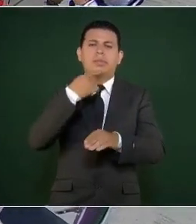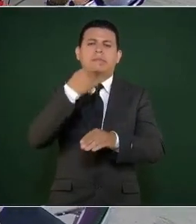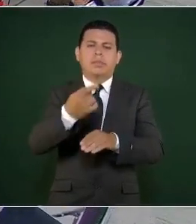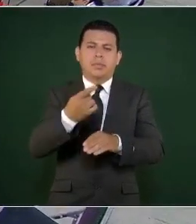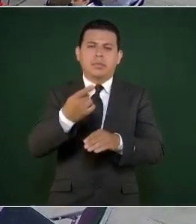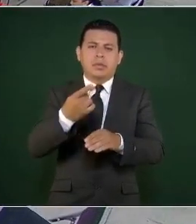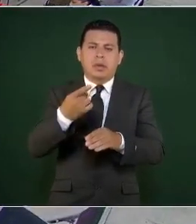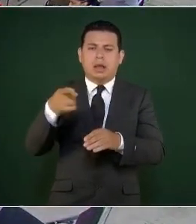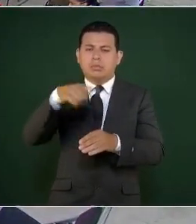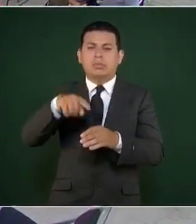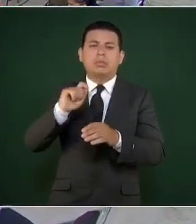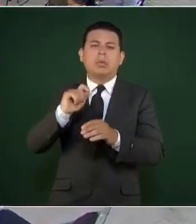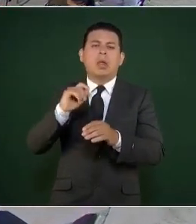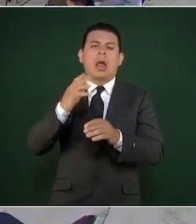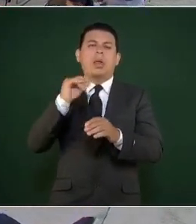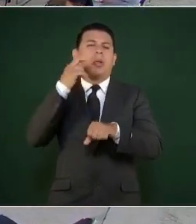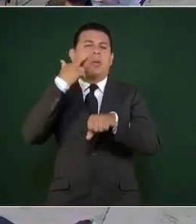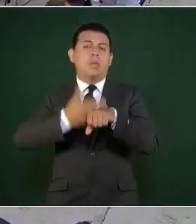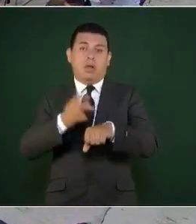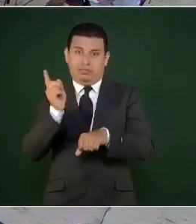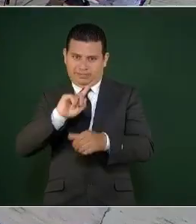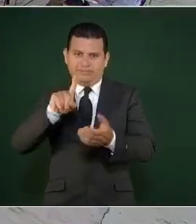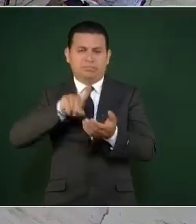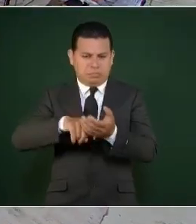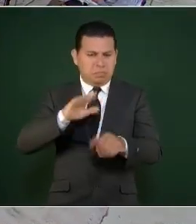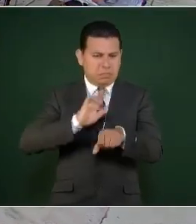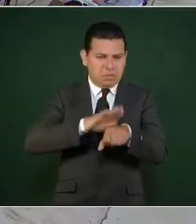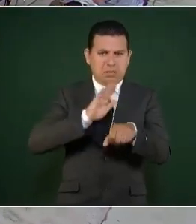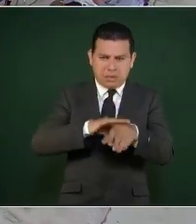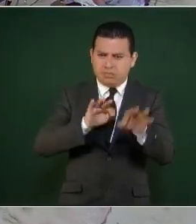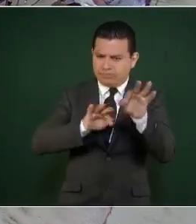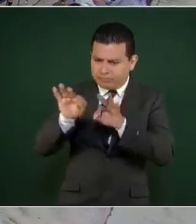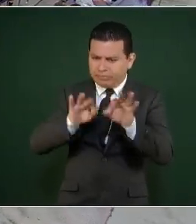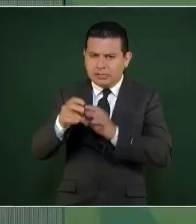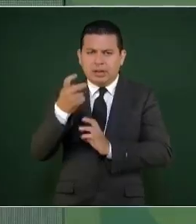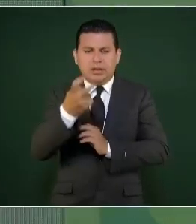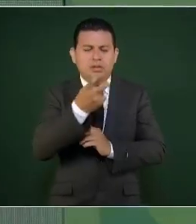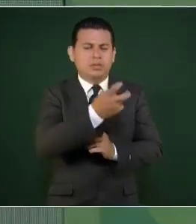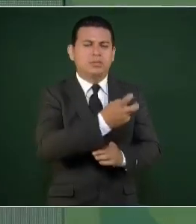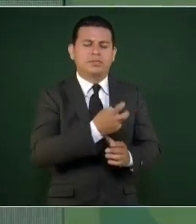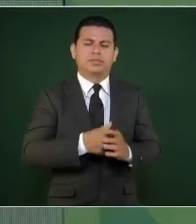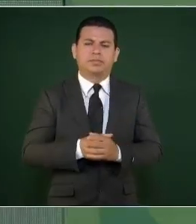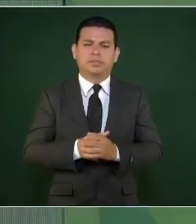lo estamos tratando diario, hoy lo tratamos,